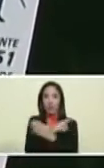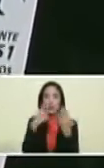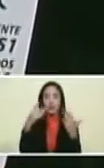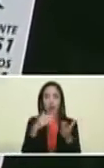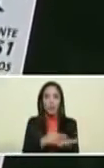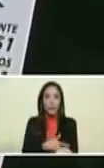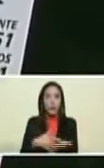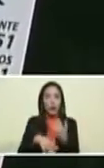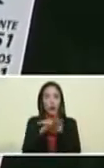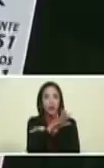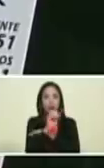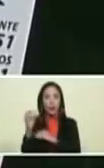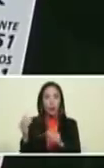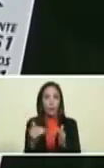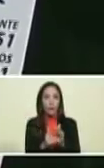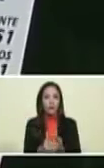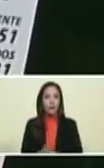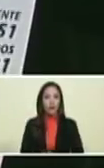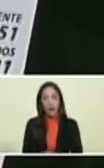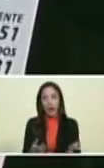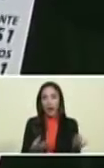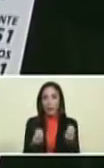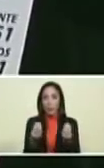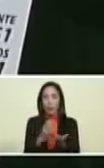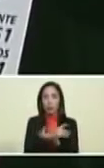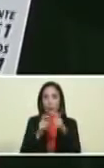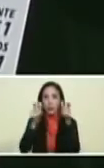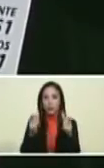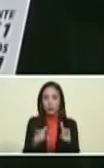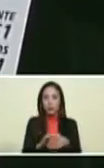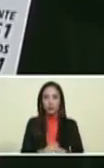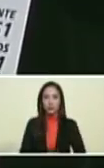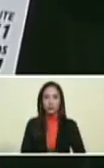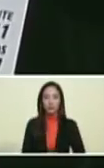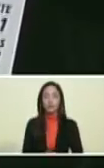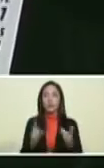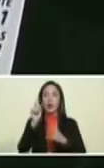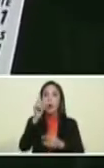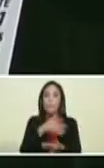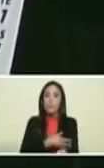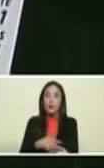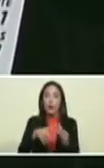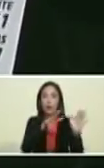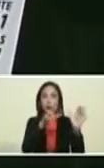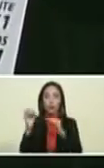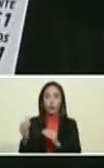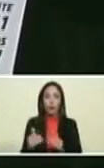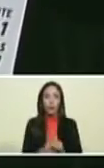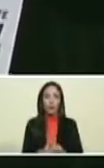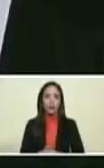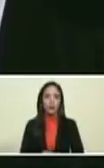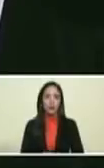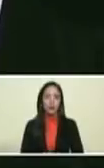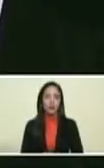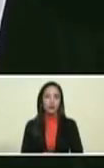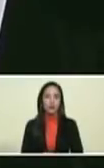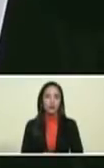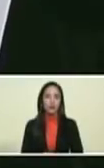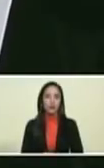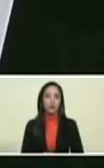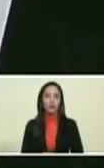eran 16.500.000. Se sacaron nuevos carnet 1.800.000 venezolanos que me están escuchando